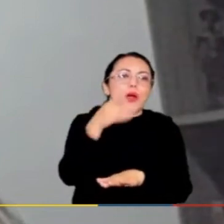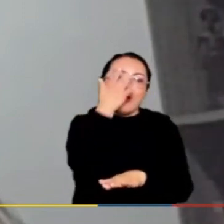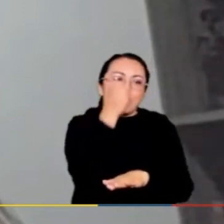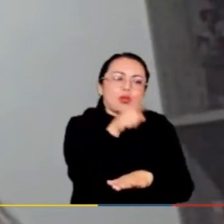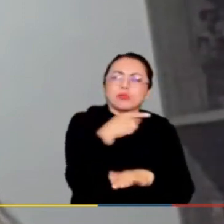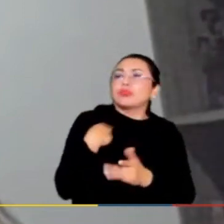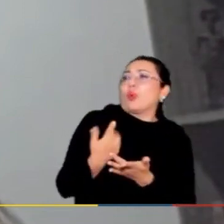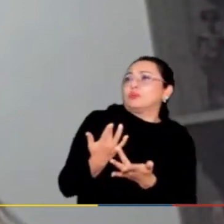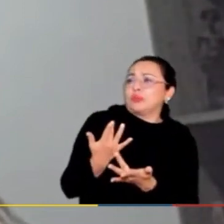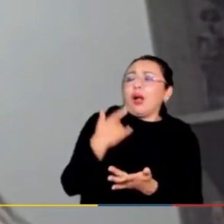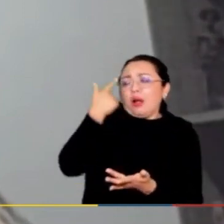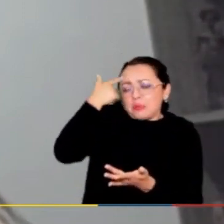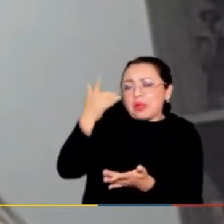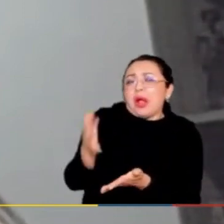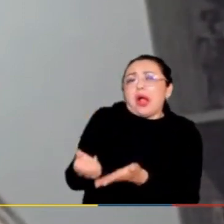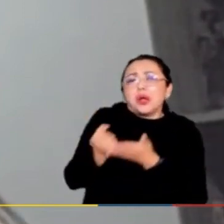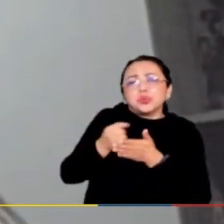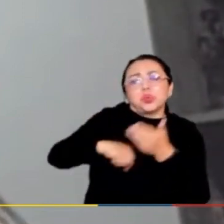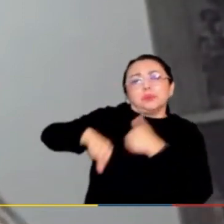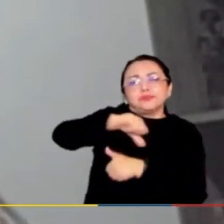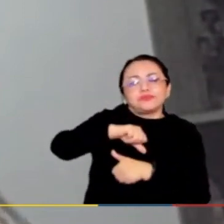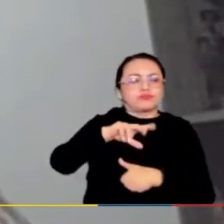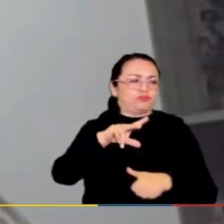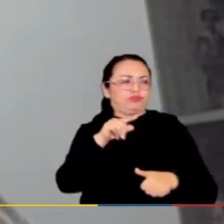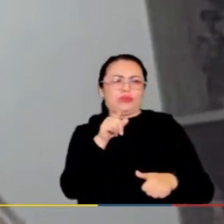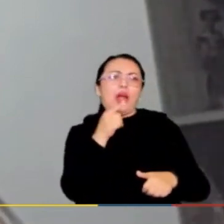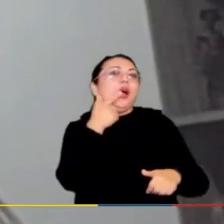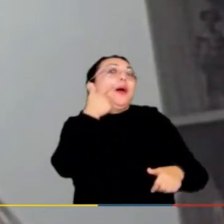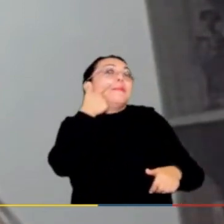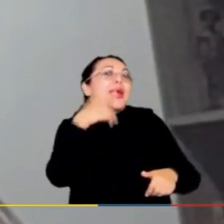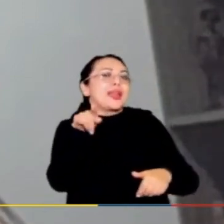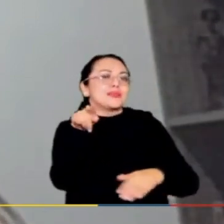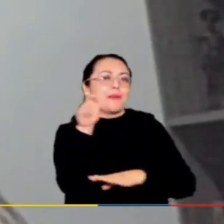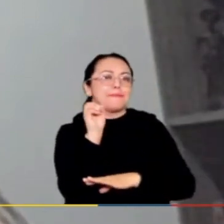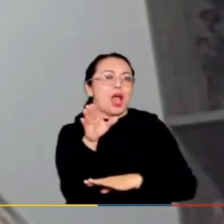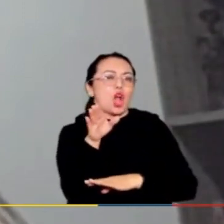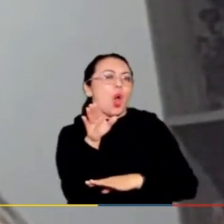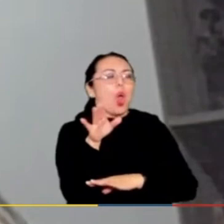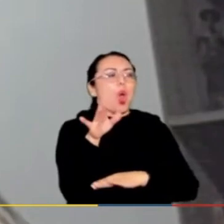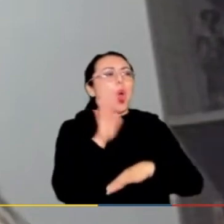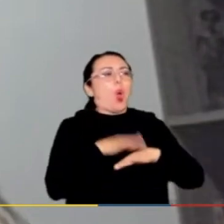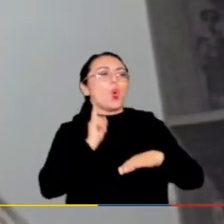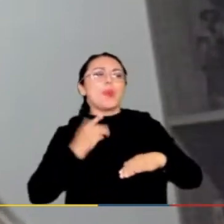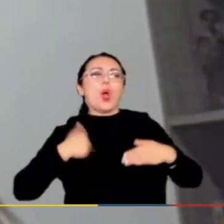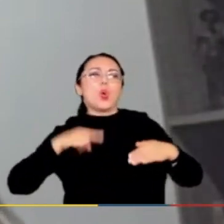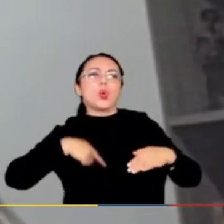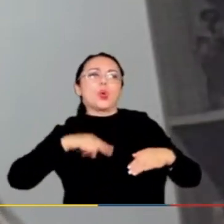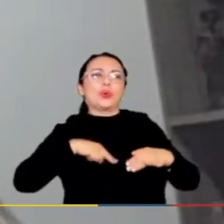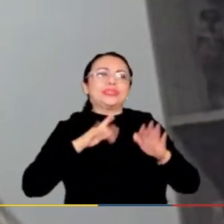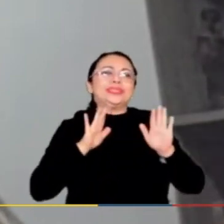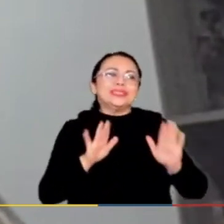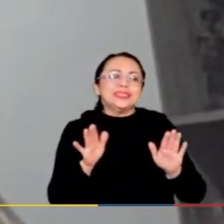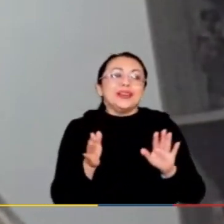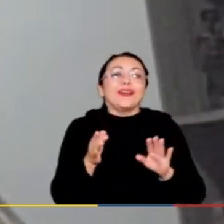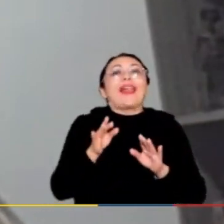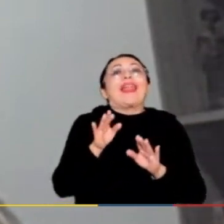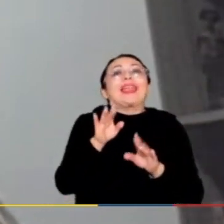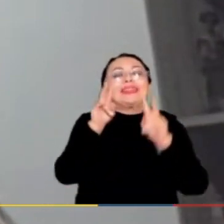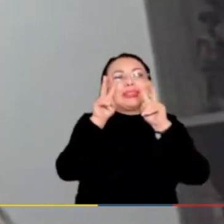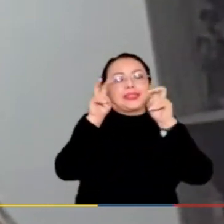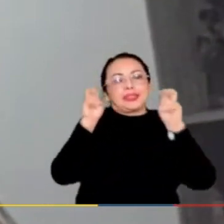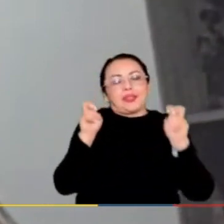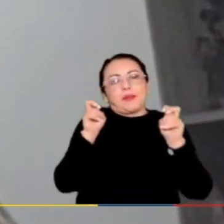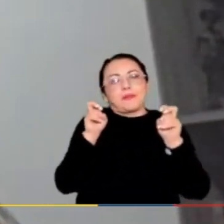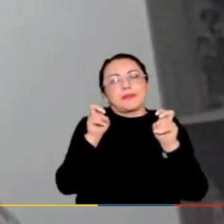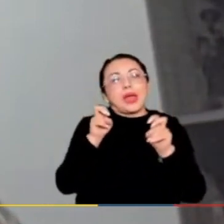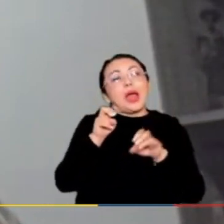aducida por Bancolombia S.A., admitiendo la demostración de buena fe simple, debiendo aplicar el estándar de buena fe calificada o